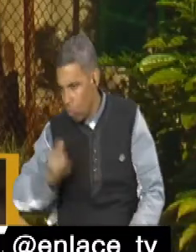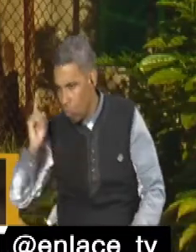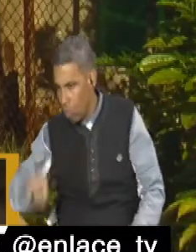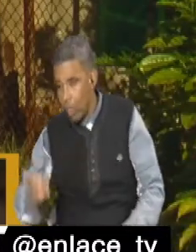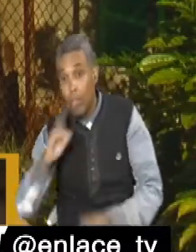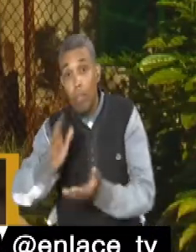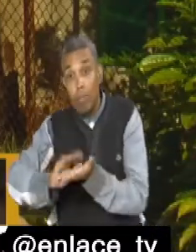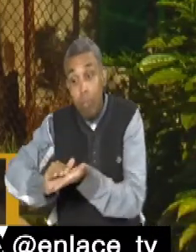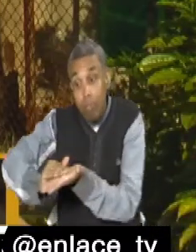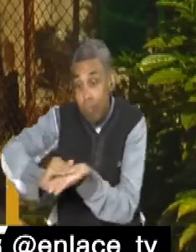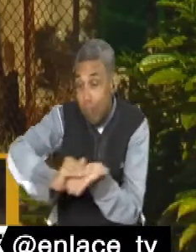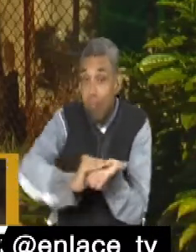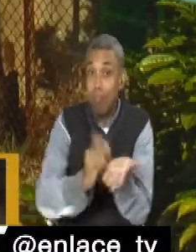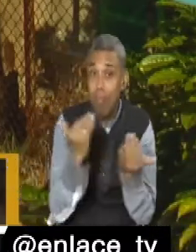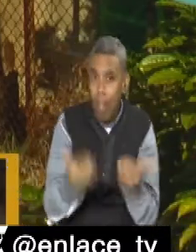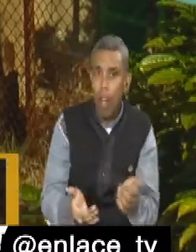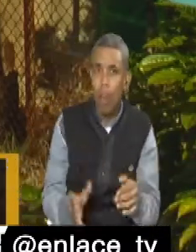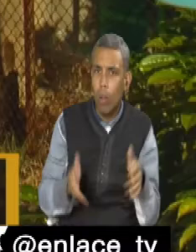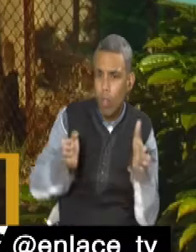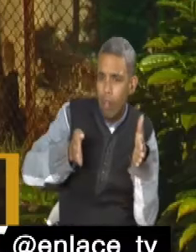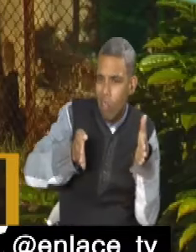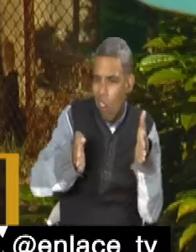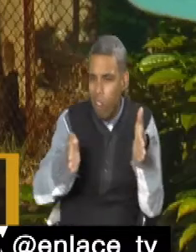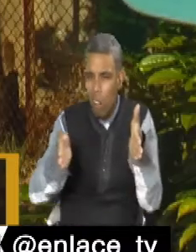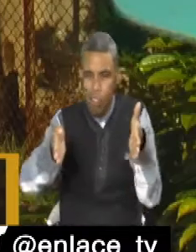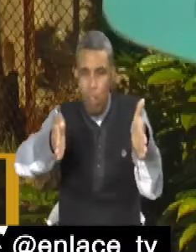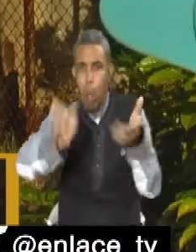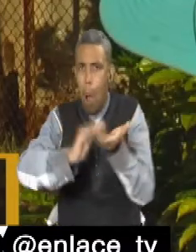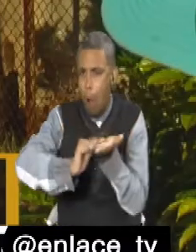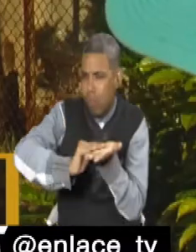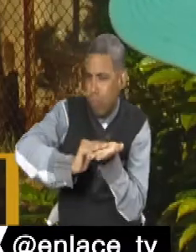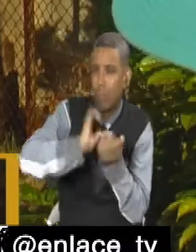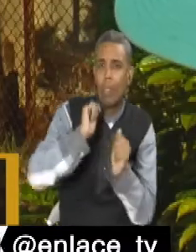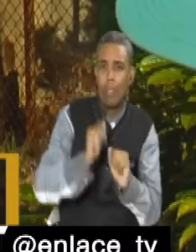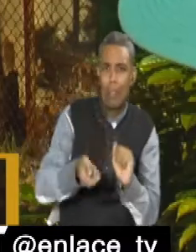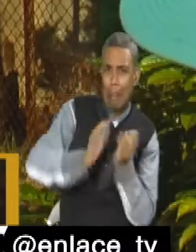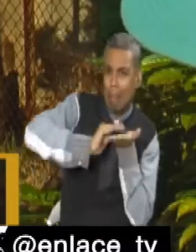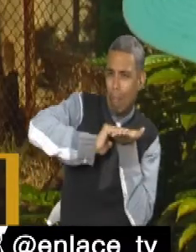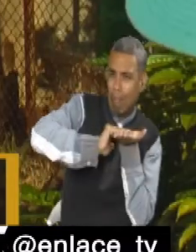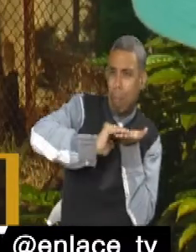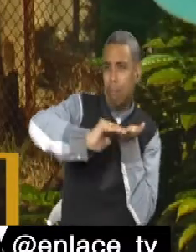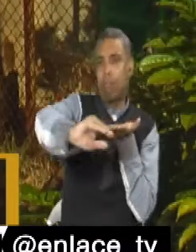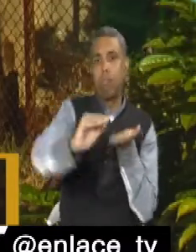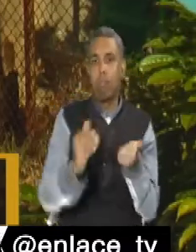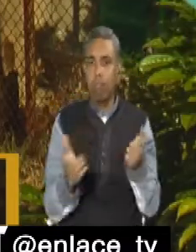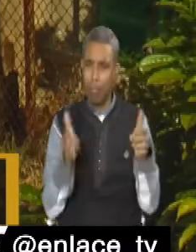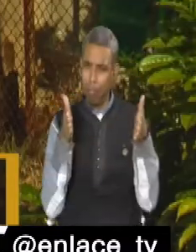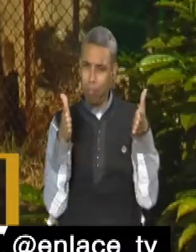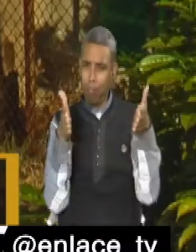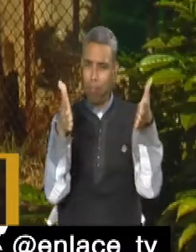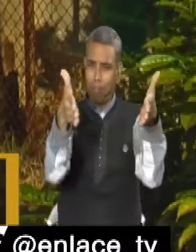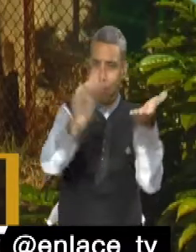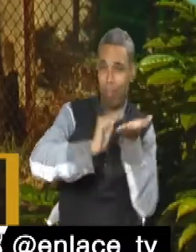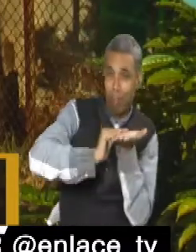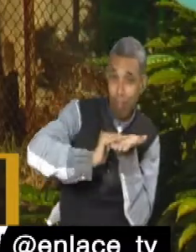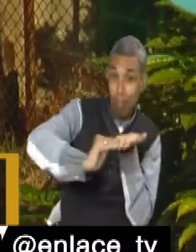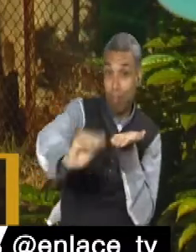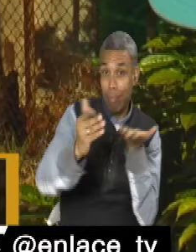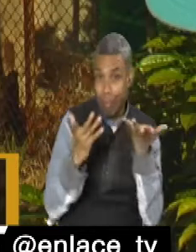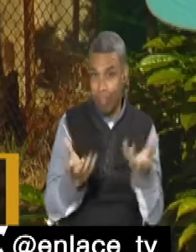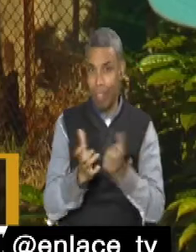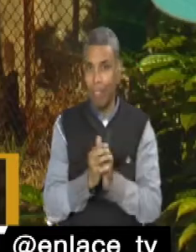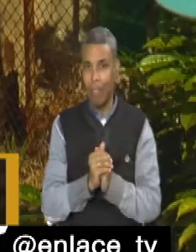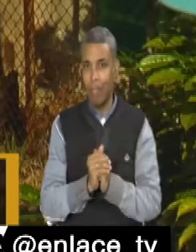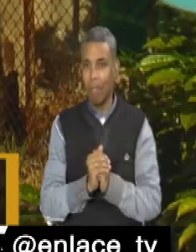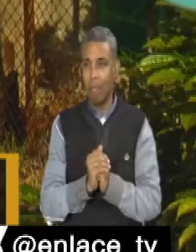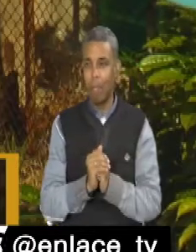Ahorita tenemos la oportunidad por parte de la administración municipal de mejorar la calidad de vida de todos nosotros y de los